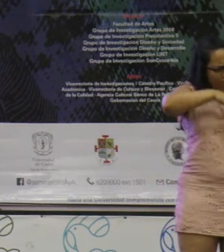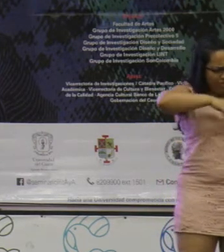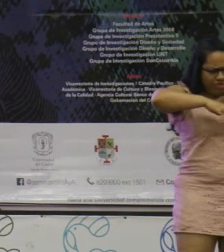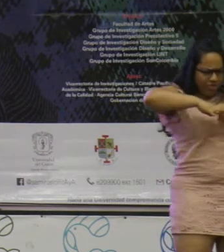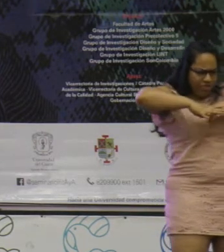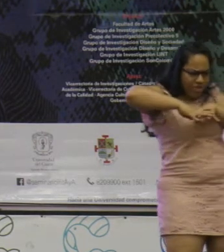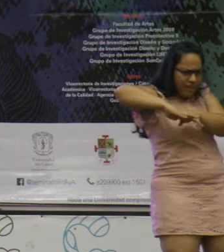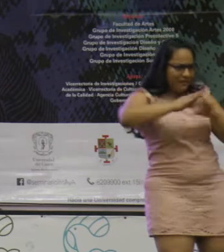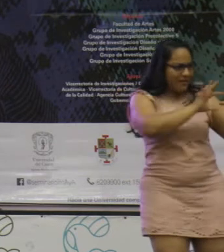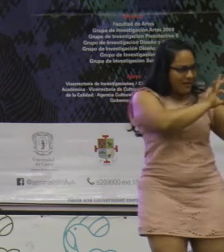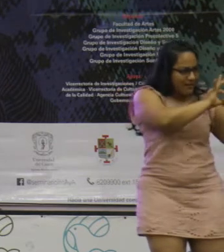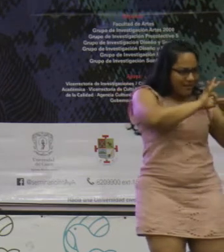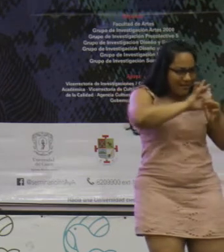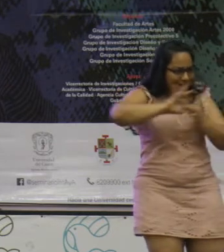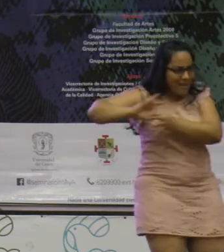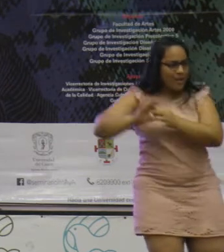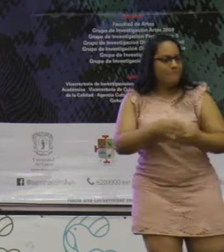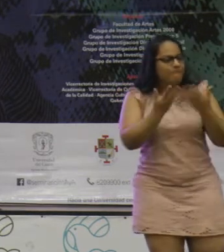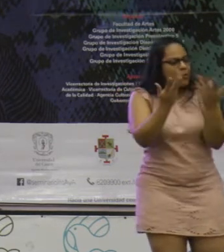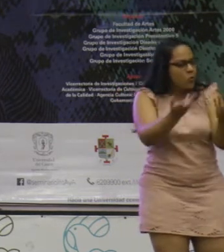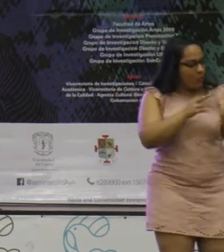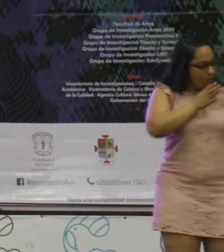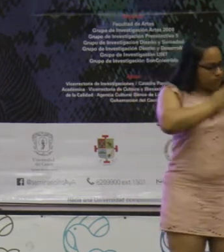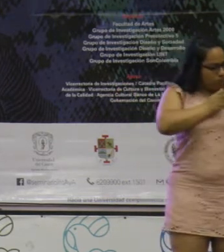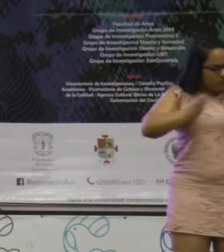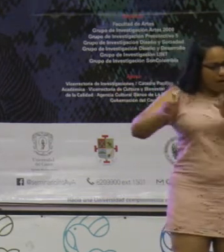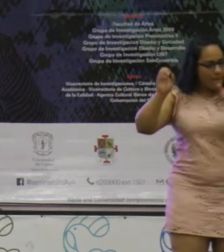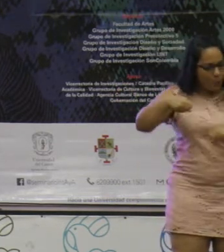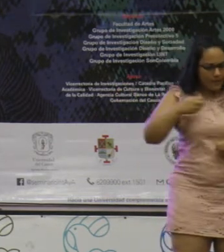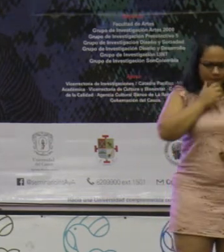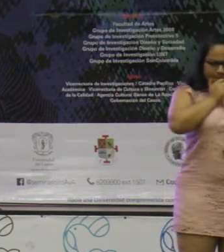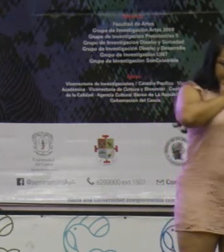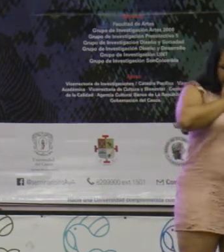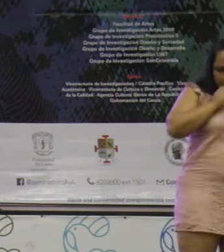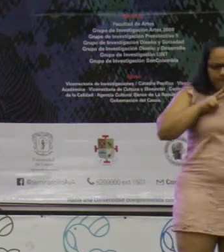tres categorías para entender cuál es la implicación que desde ilustración se puede rastrear.